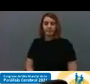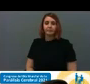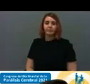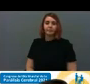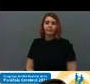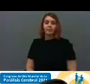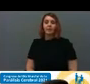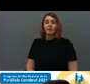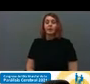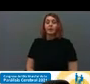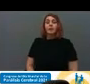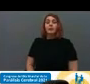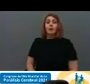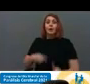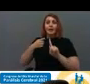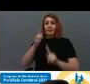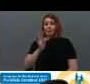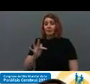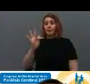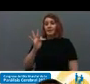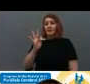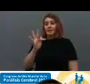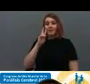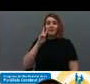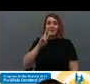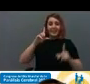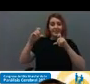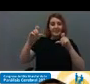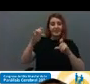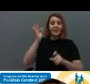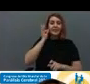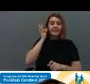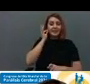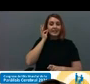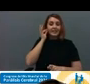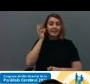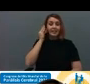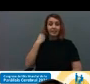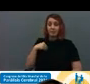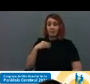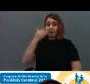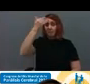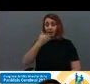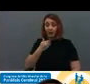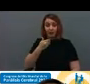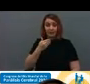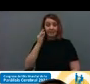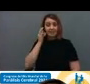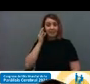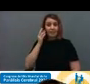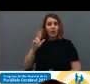Con un poco de optimismo, bueno, veis ahí una foto de las niñas, de cómo una niña con parálisis cerebral,